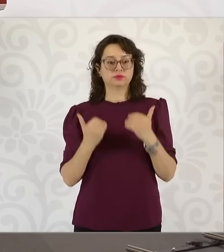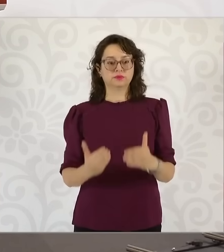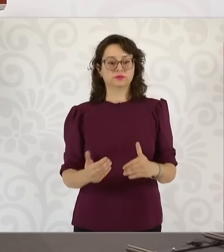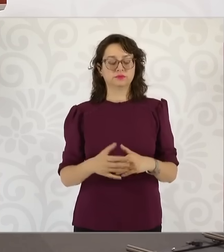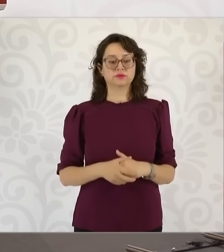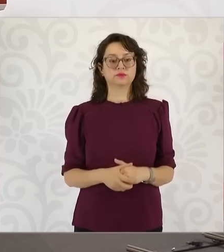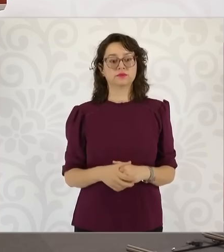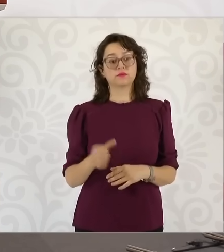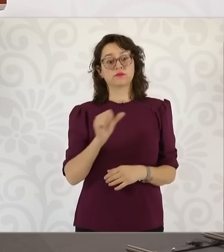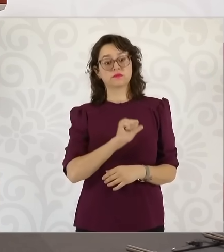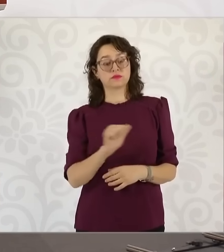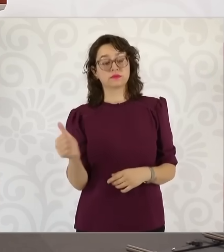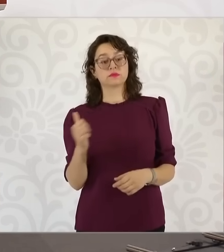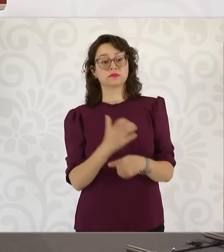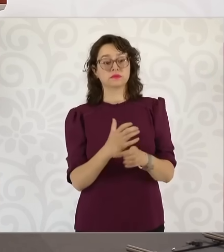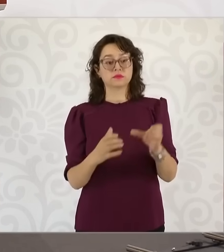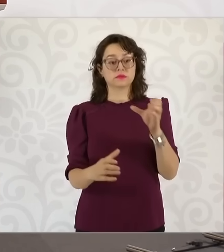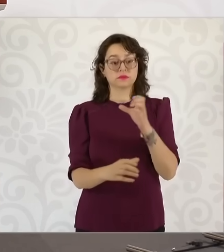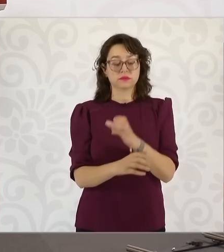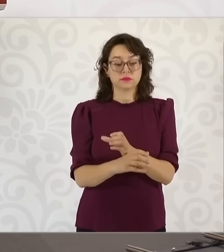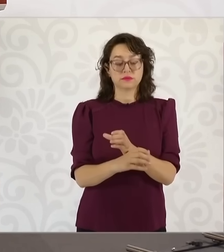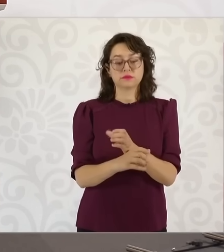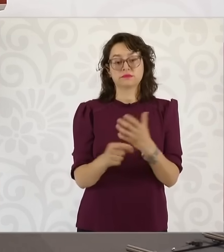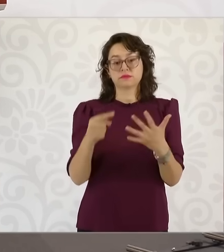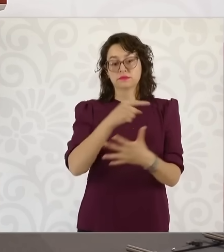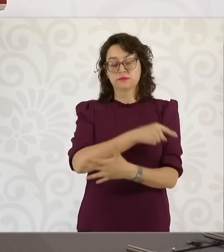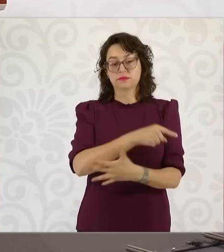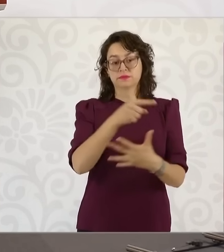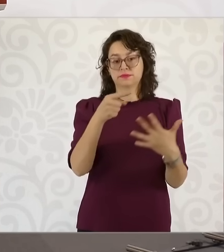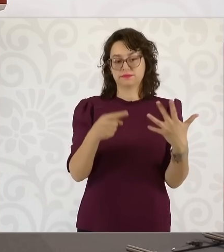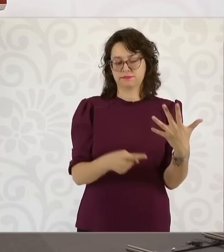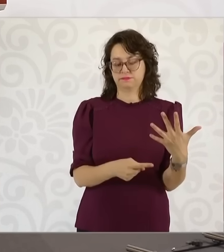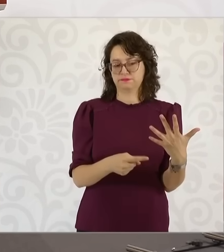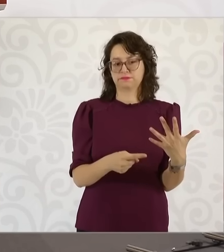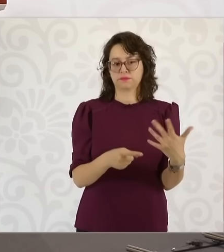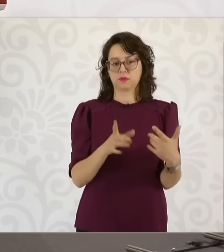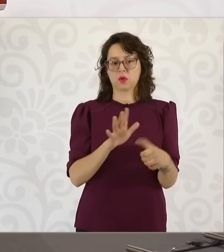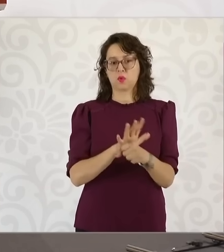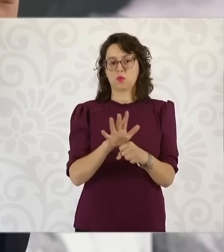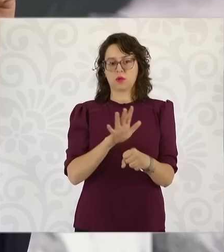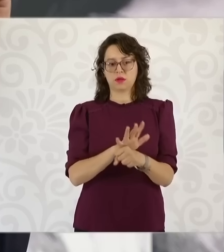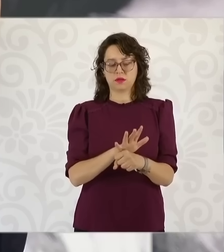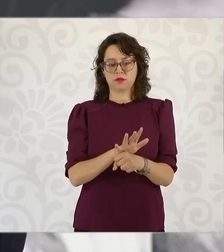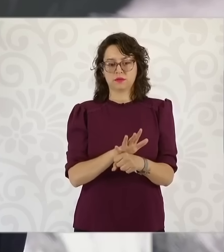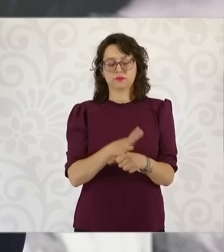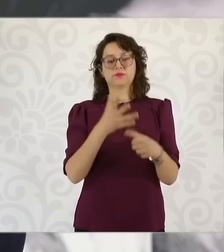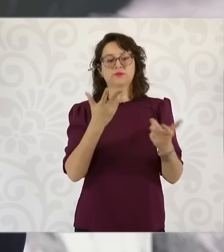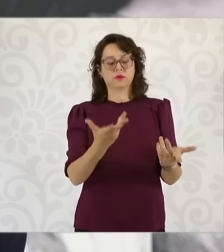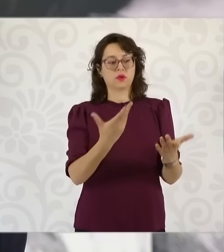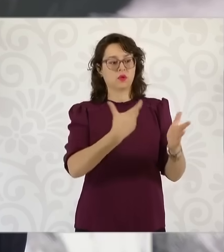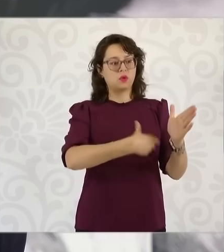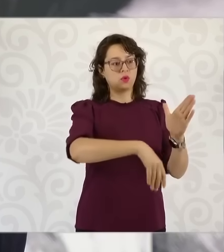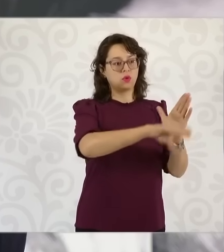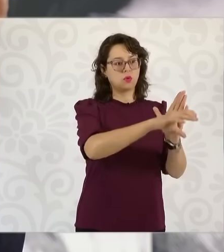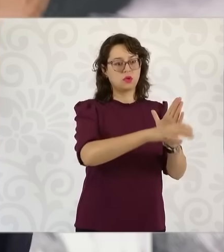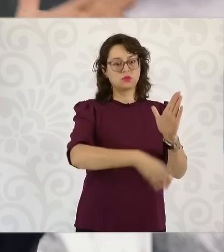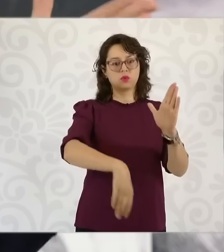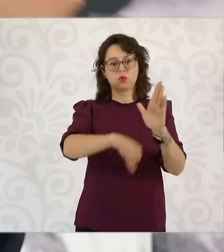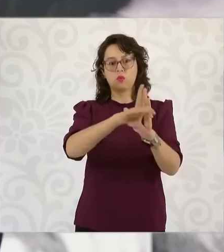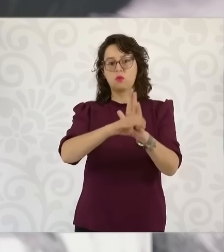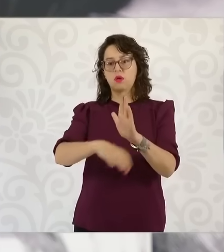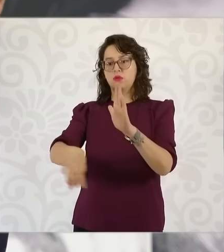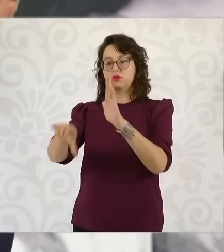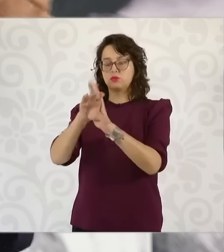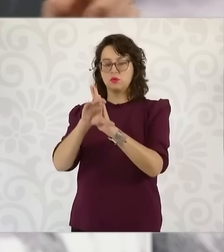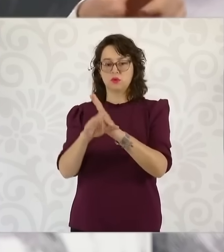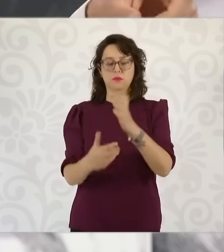entre otras medidas, las que vamos a tomar es tener todos los consultorios de especialidad de los hospitales con